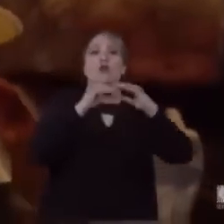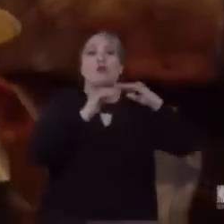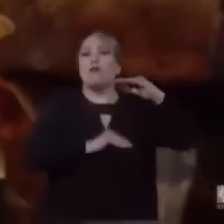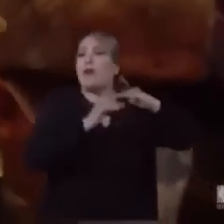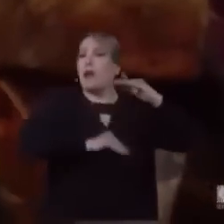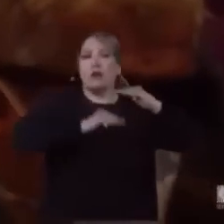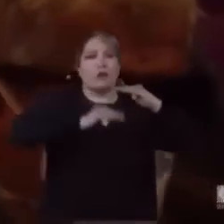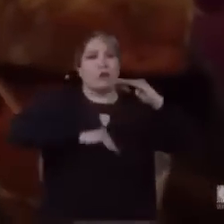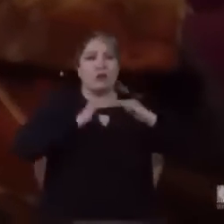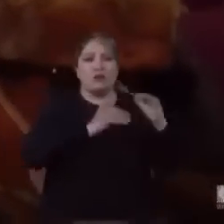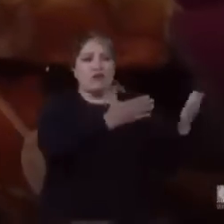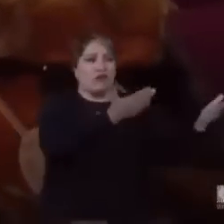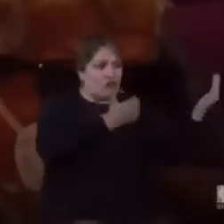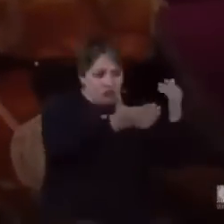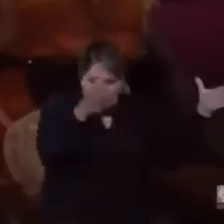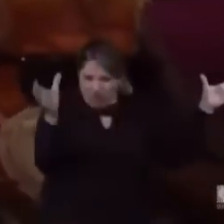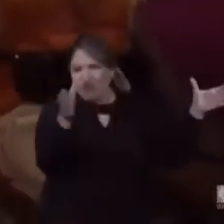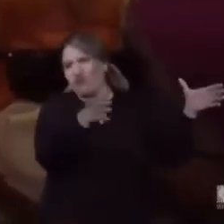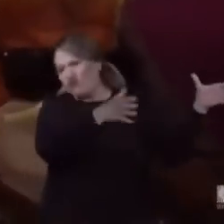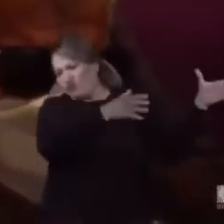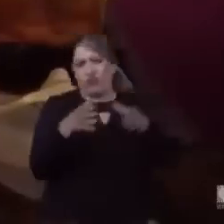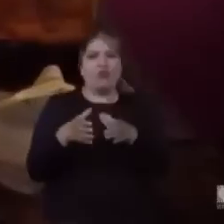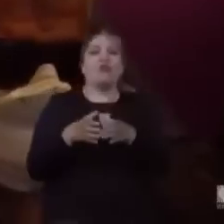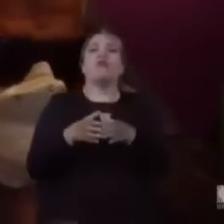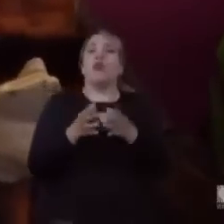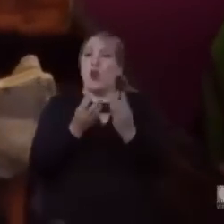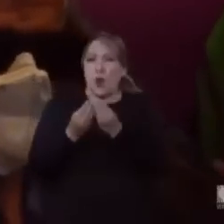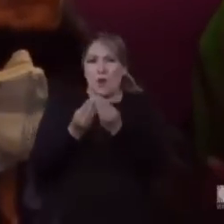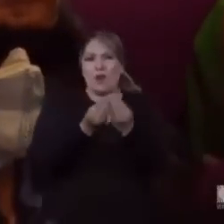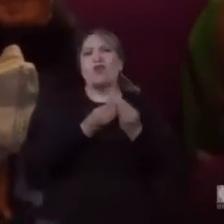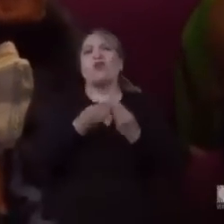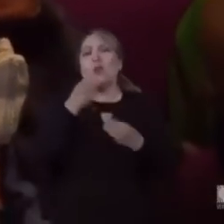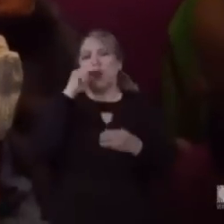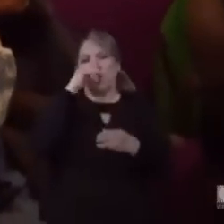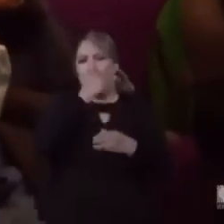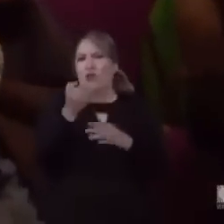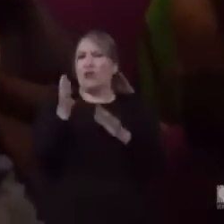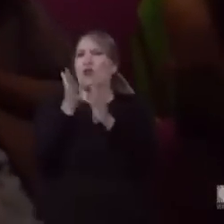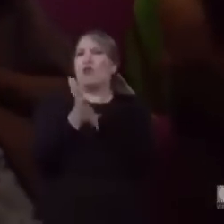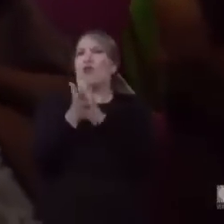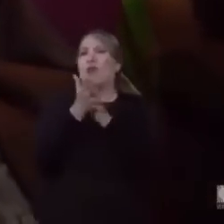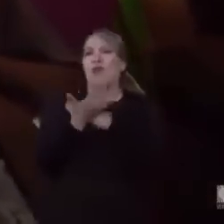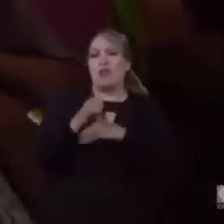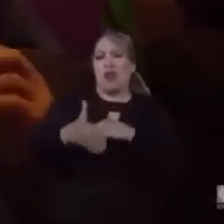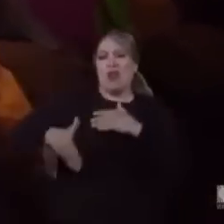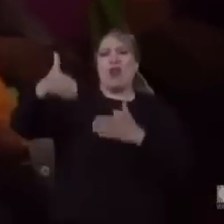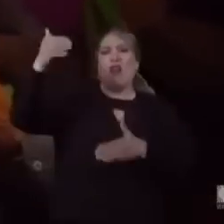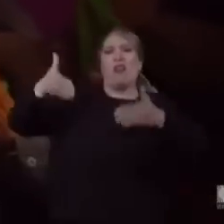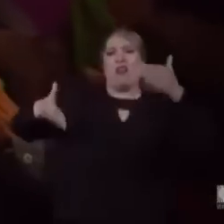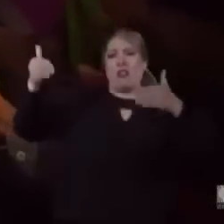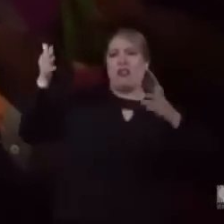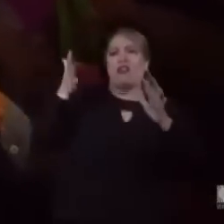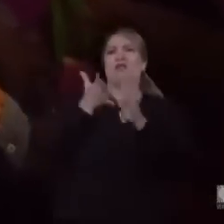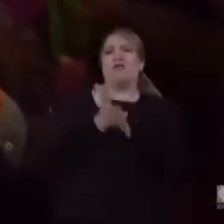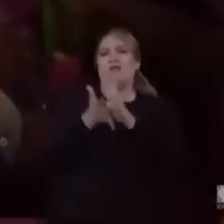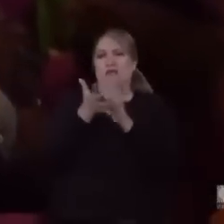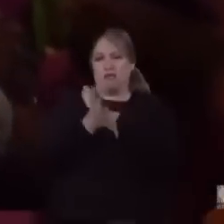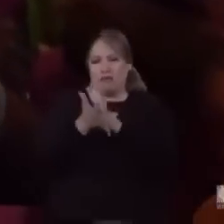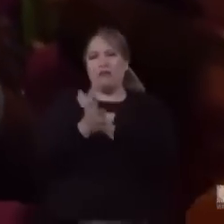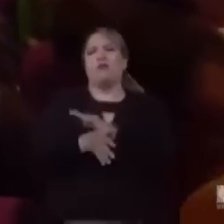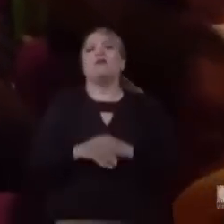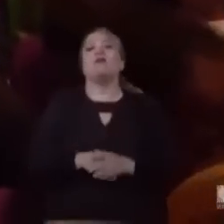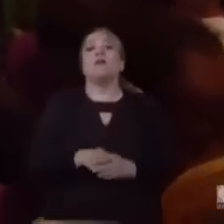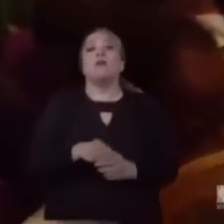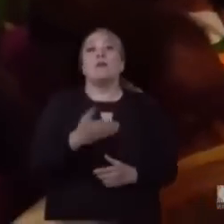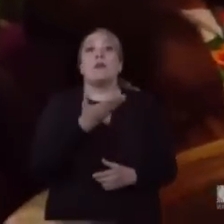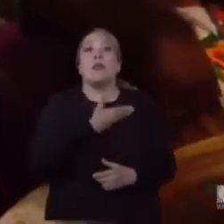menos. La comisión ha escuchado el testimonio de esta niñez, que hoy son jóvenes o adultos. Ha